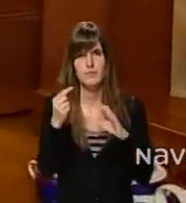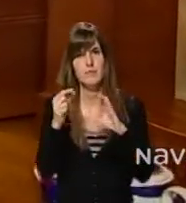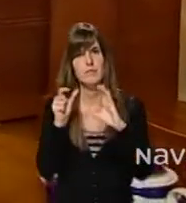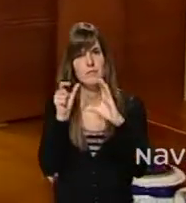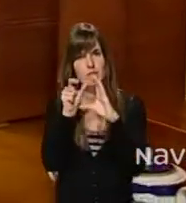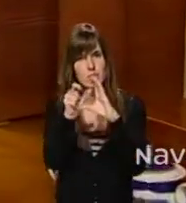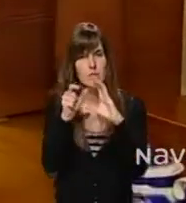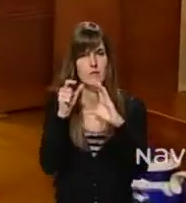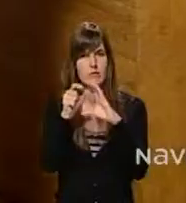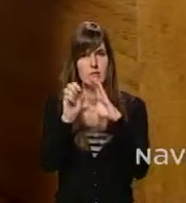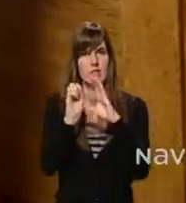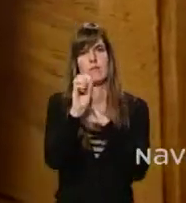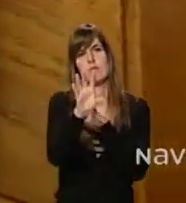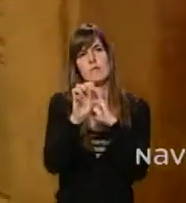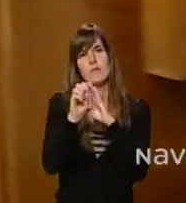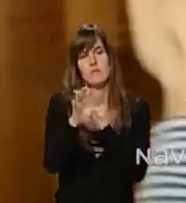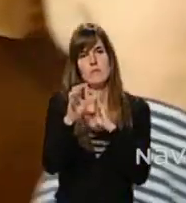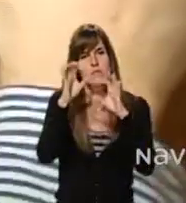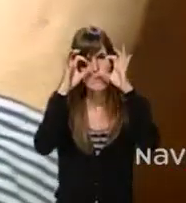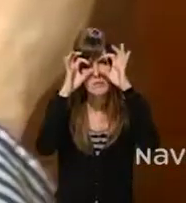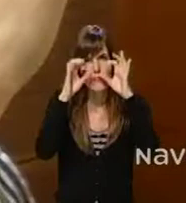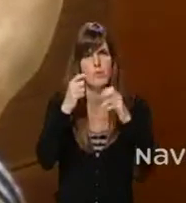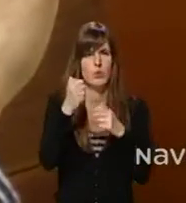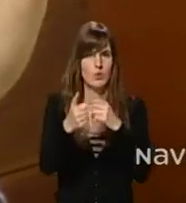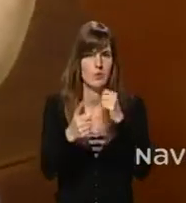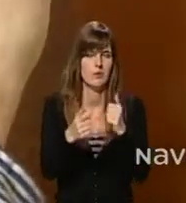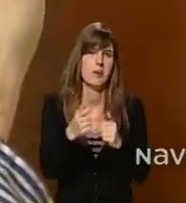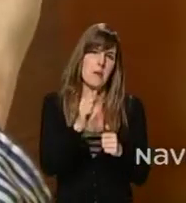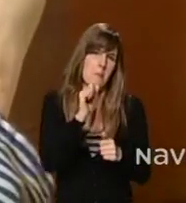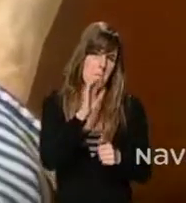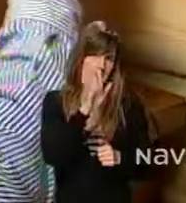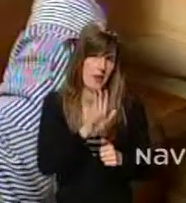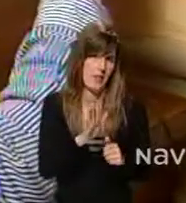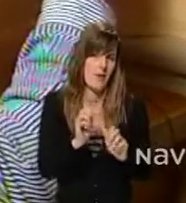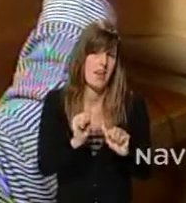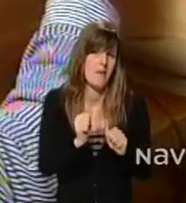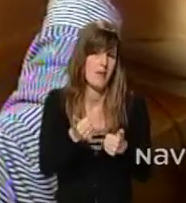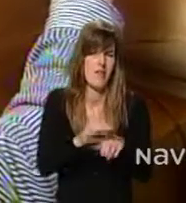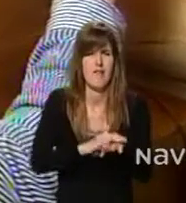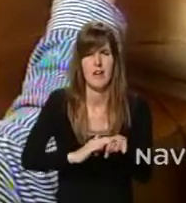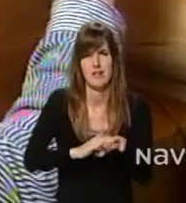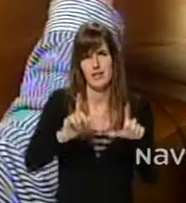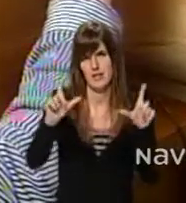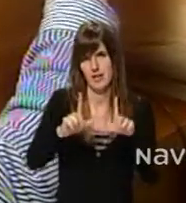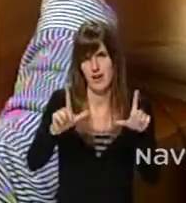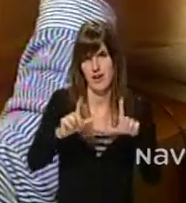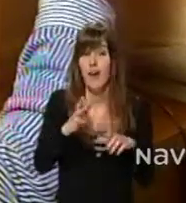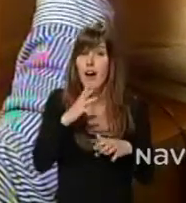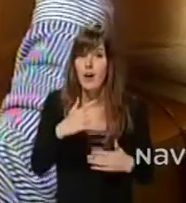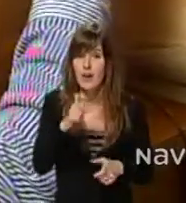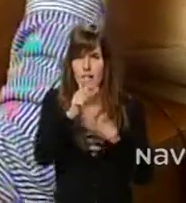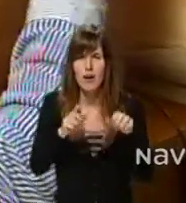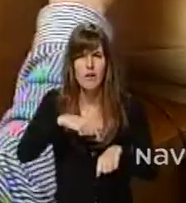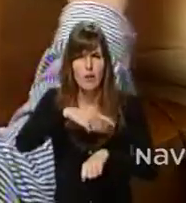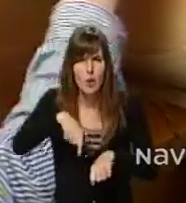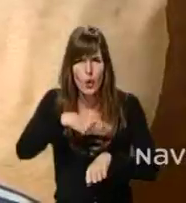metiéndolo, vas viendo, lo repones y un poco ver el principio de lo que es hoy en día, pues no sé, la televisión, ¿no? Algo que fascina a tanta gente que pasa, según